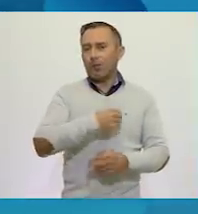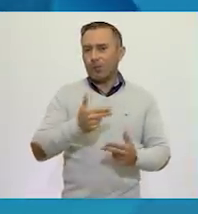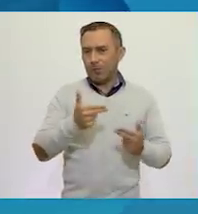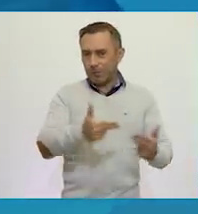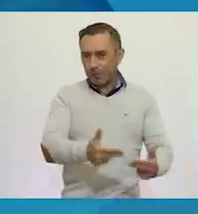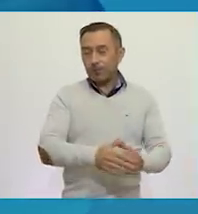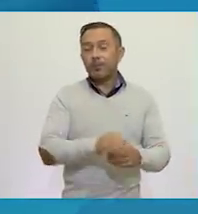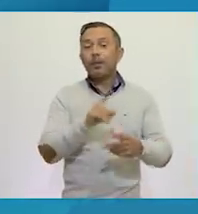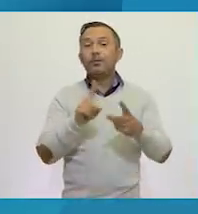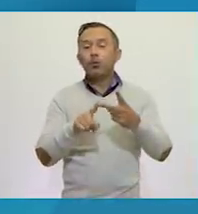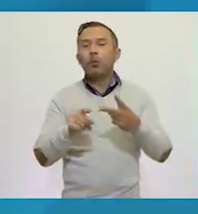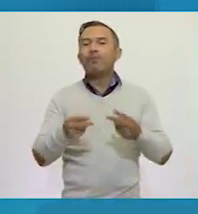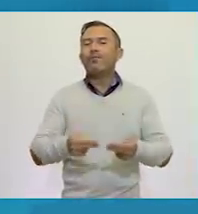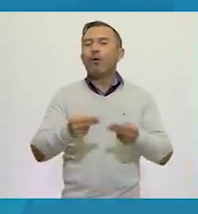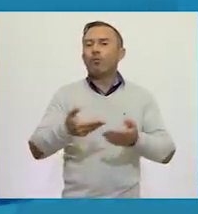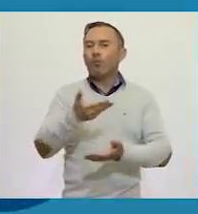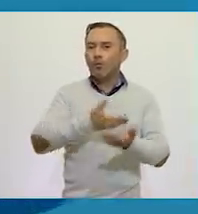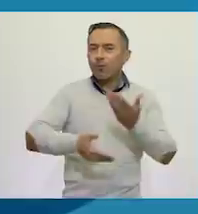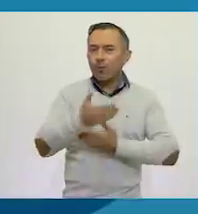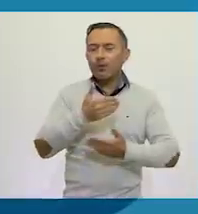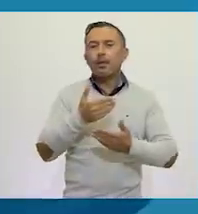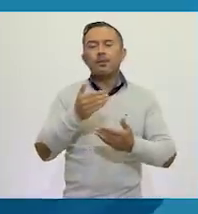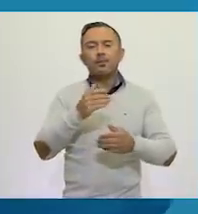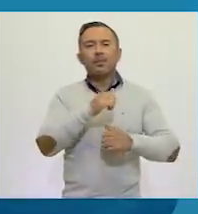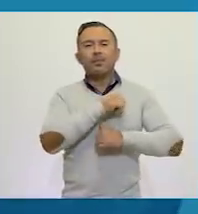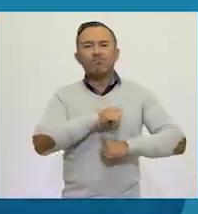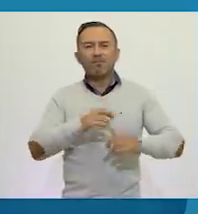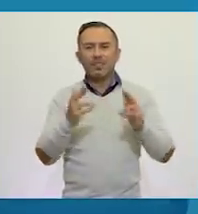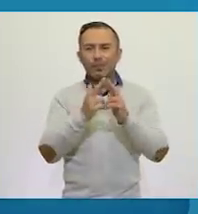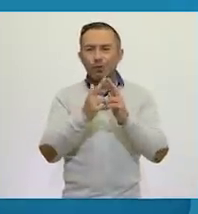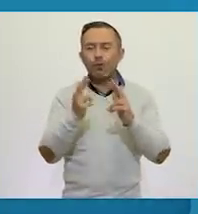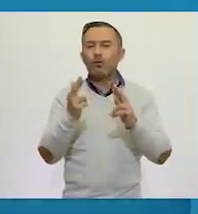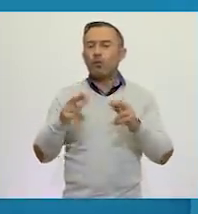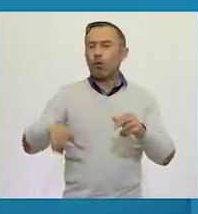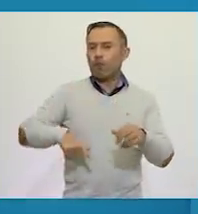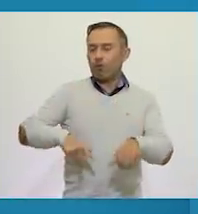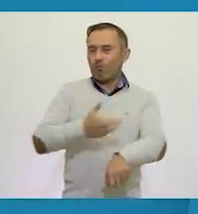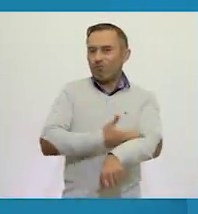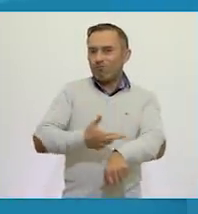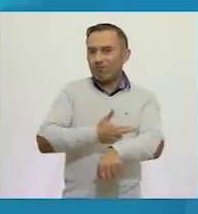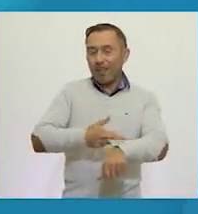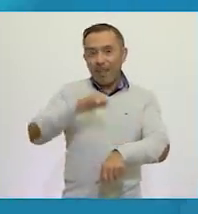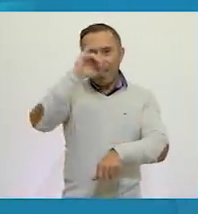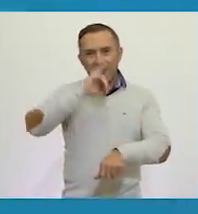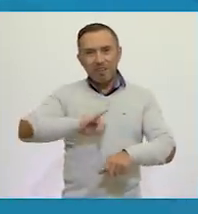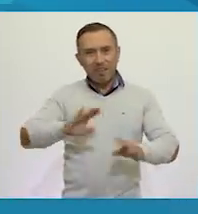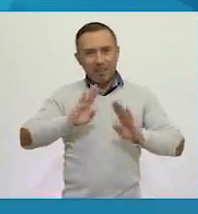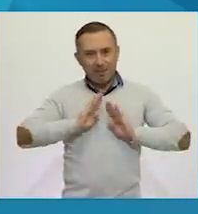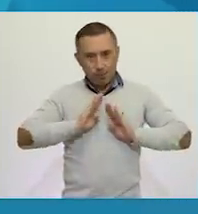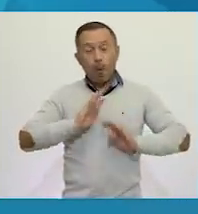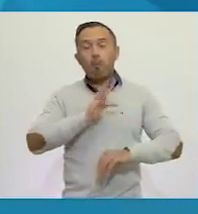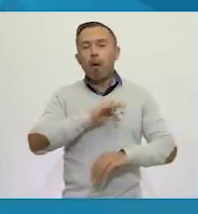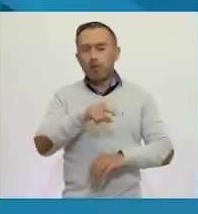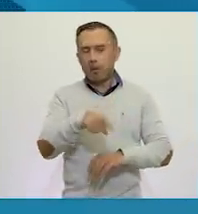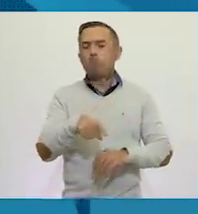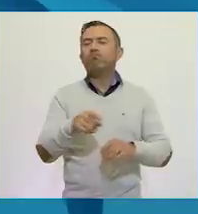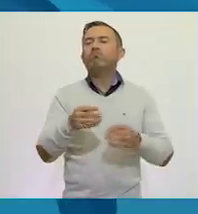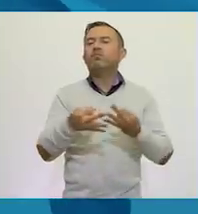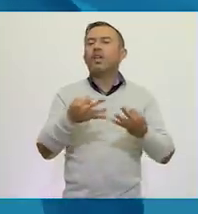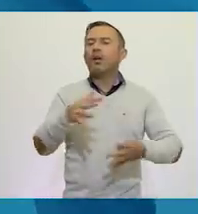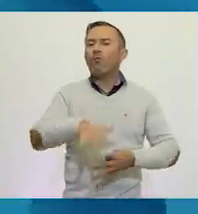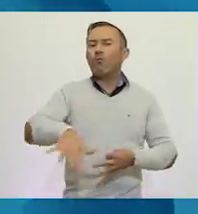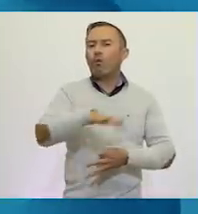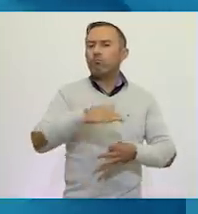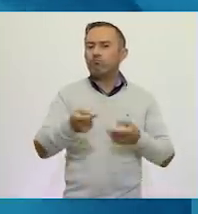mercaderes, sacerdotes, burócratas y jefes guerreros. Estos ayudaban en la administración y el control de las regiones que estaban